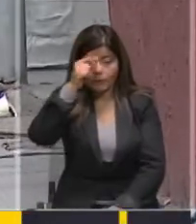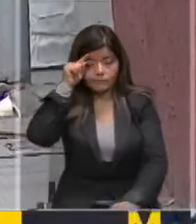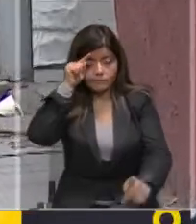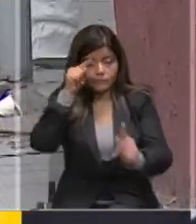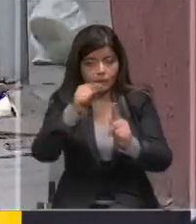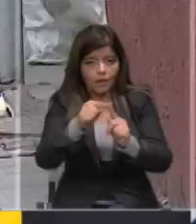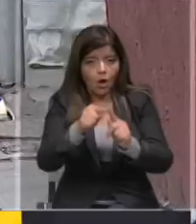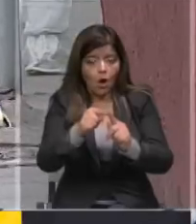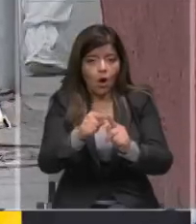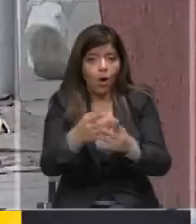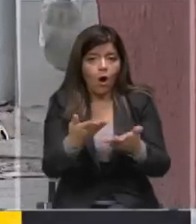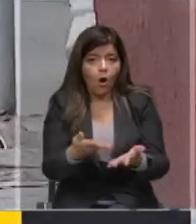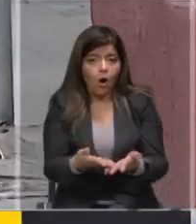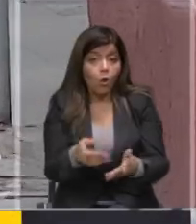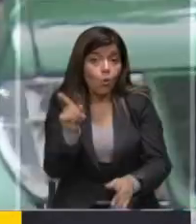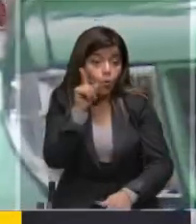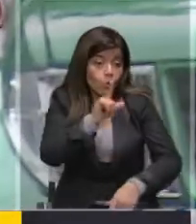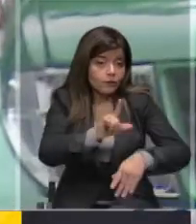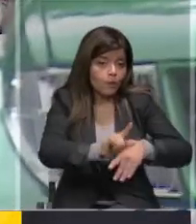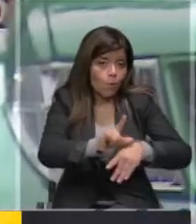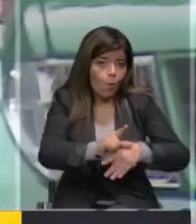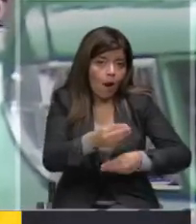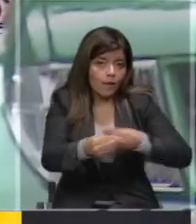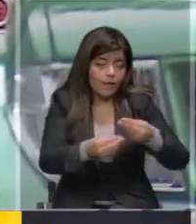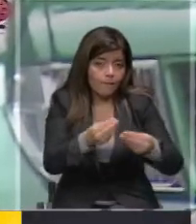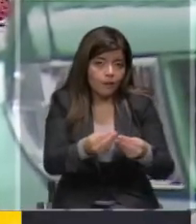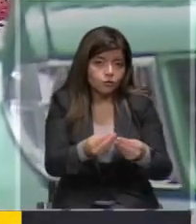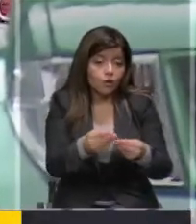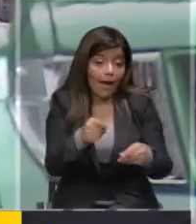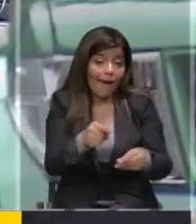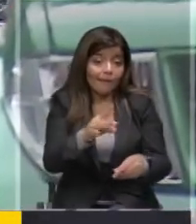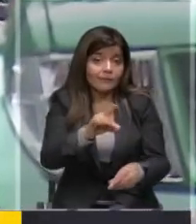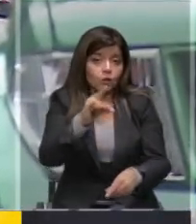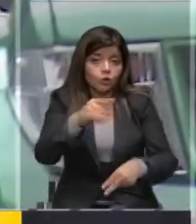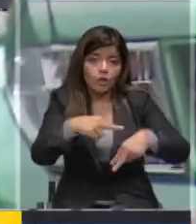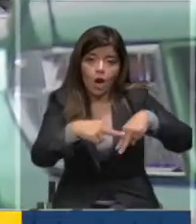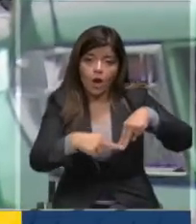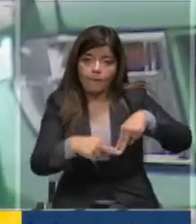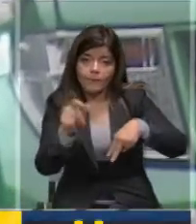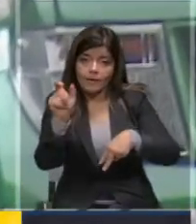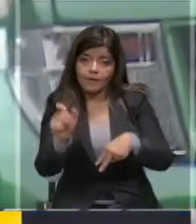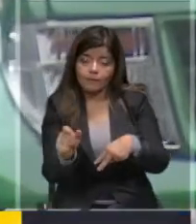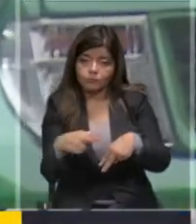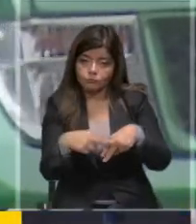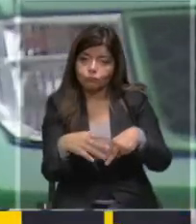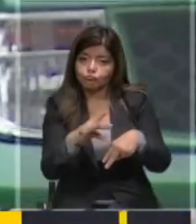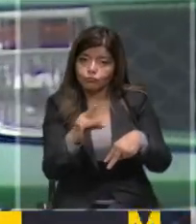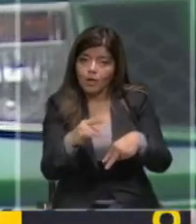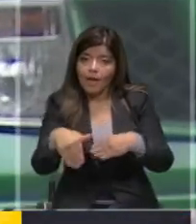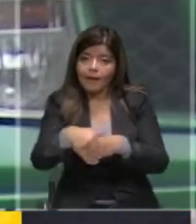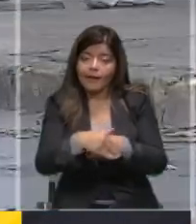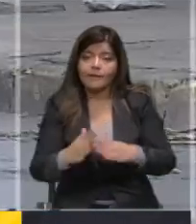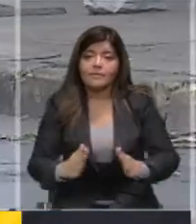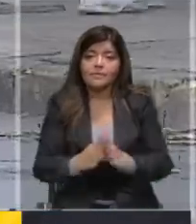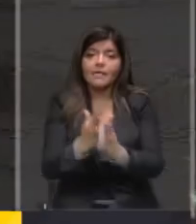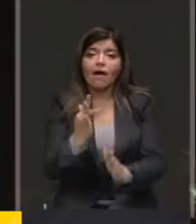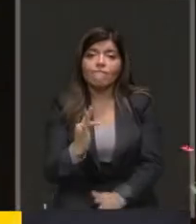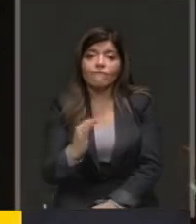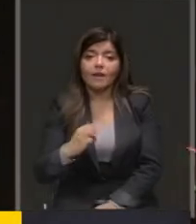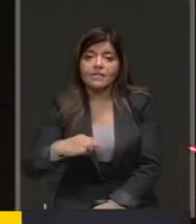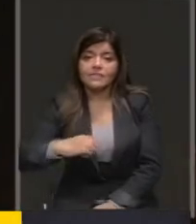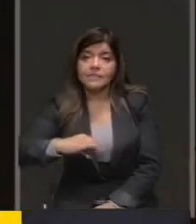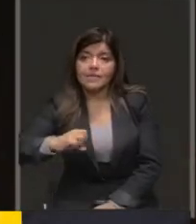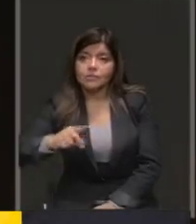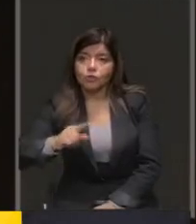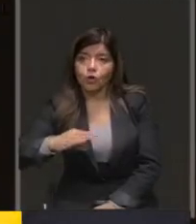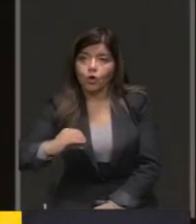en el último sitio del suceso donde justamente se encontraron las piernas de esta persona en calle San Francisco con Cóndor allí